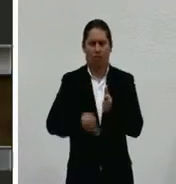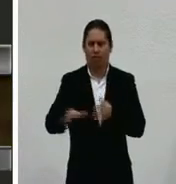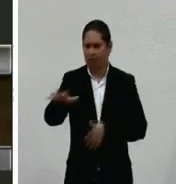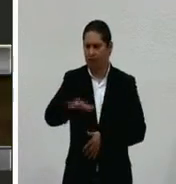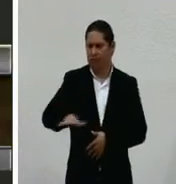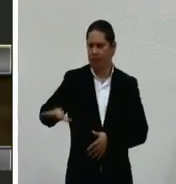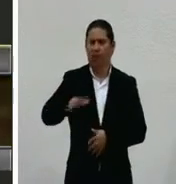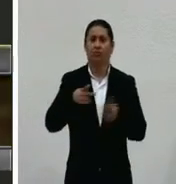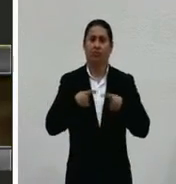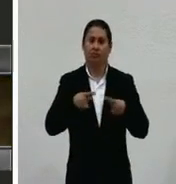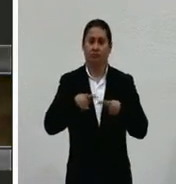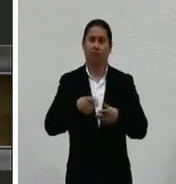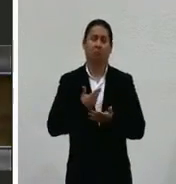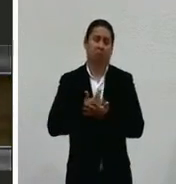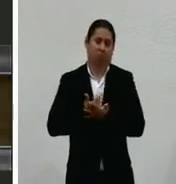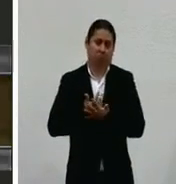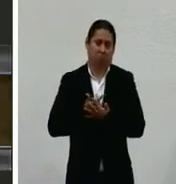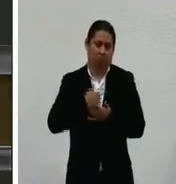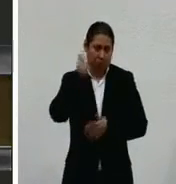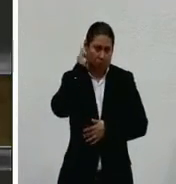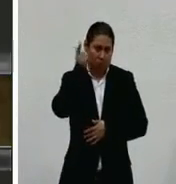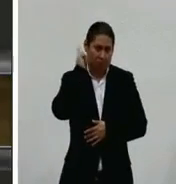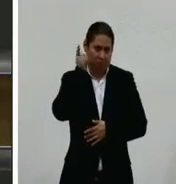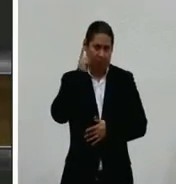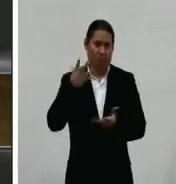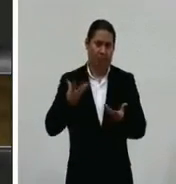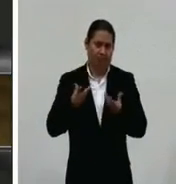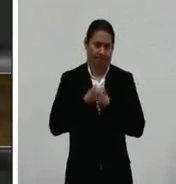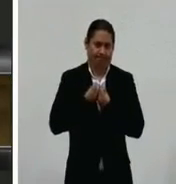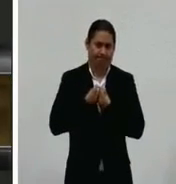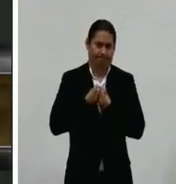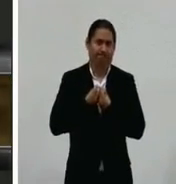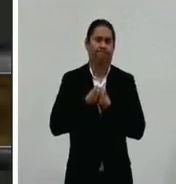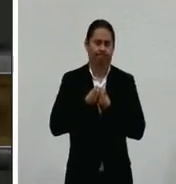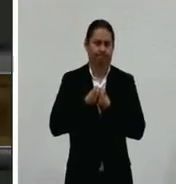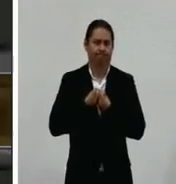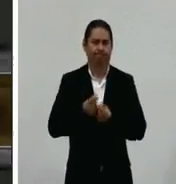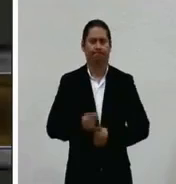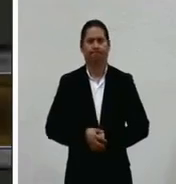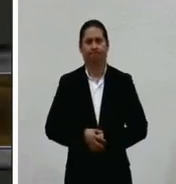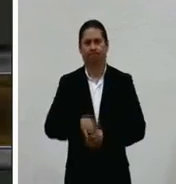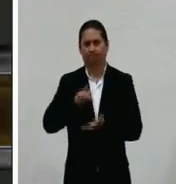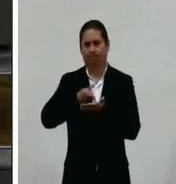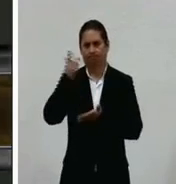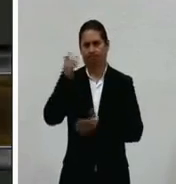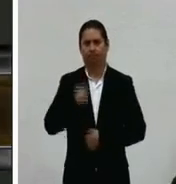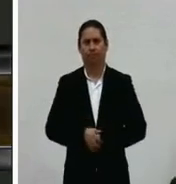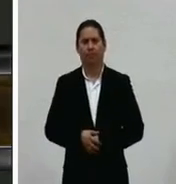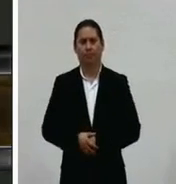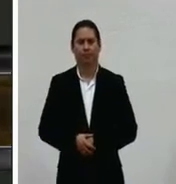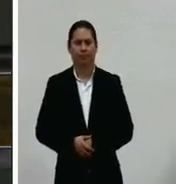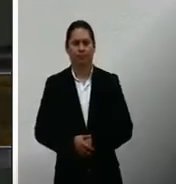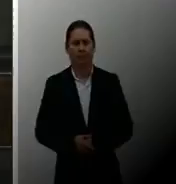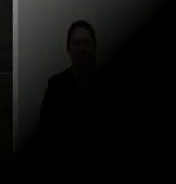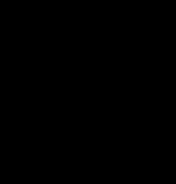trabajadora. Esperamos que todos nos sumemos a esta buena intención. Es cuanto, presidente.